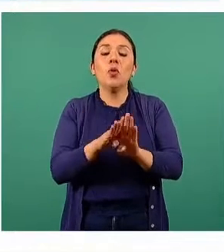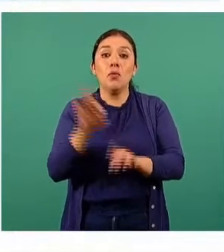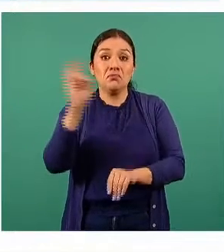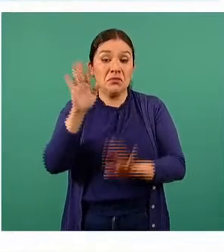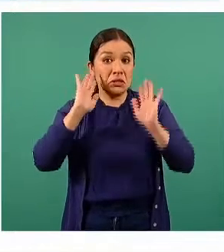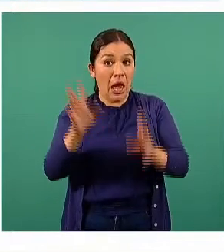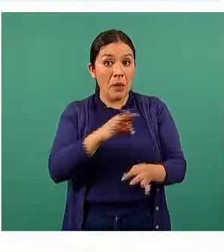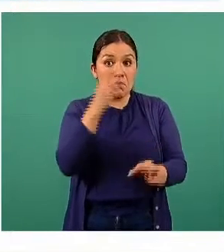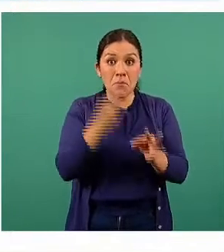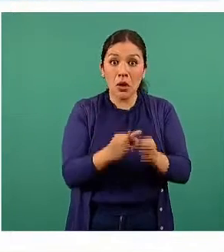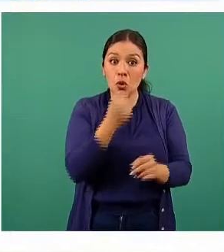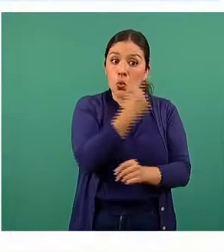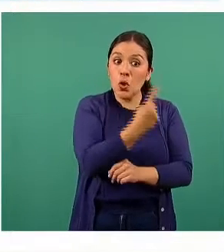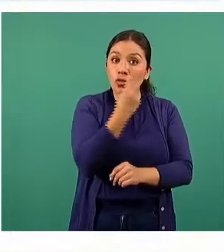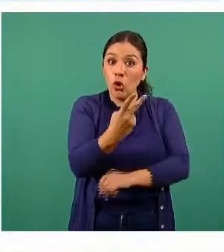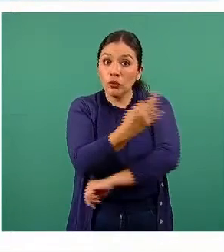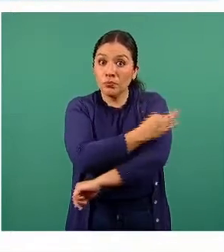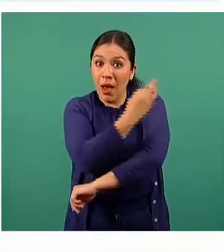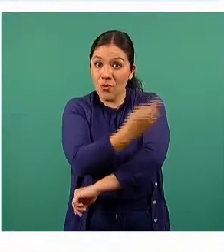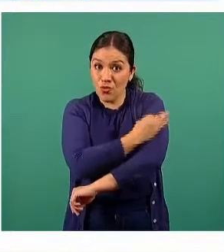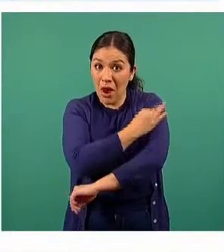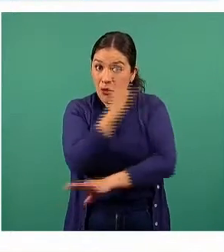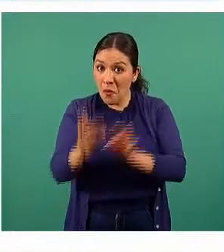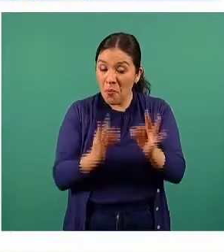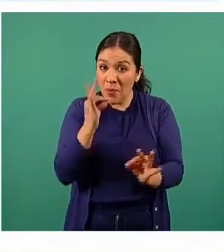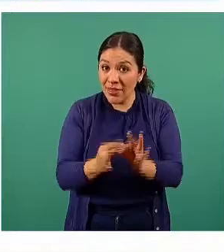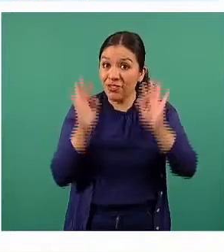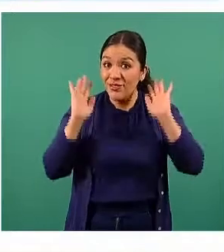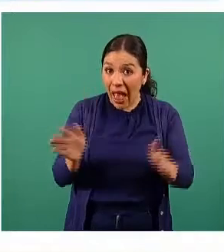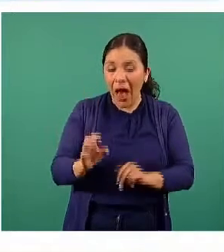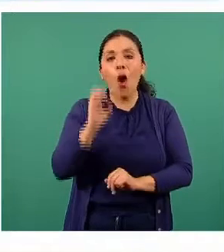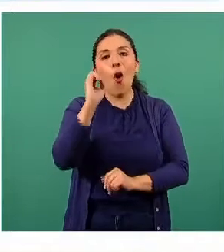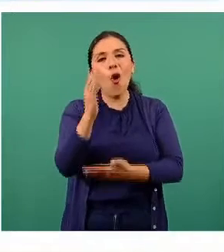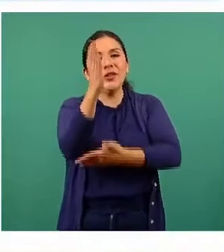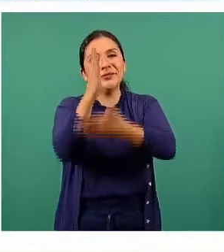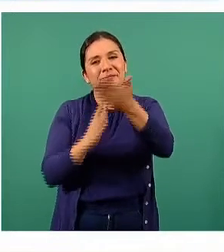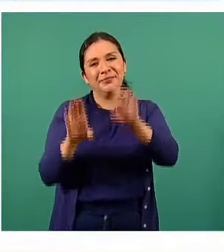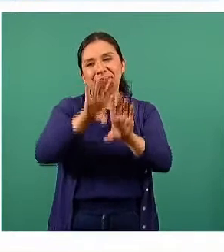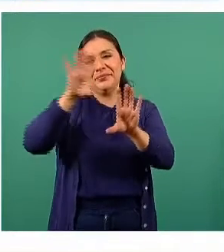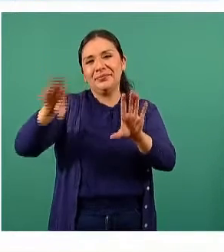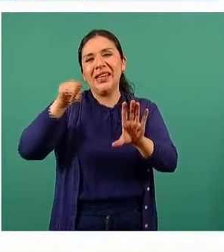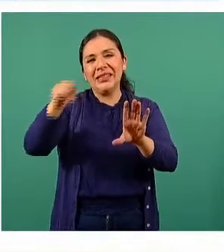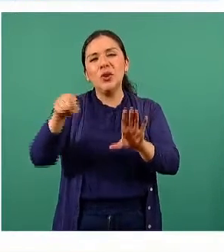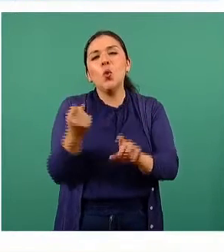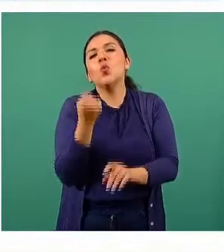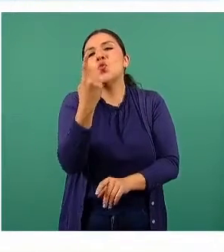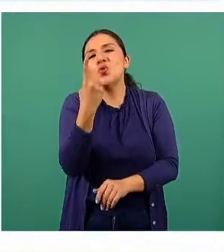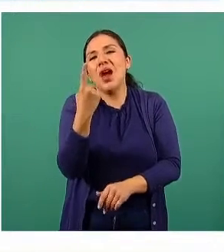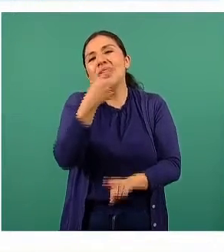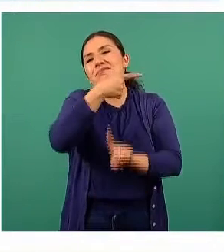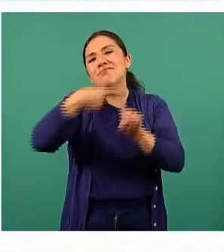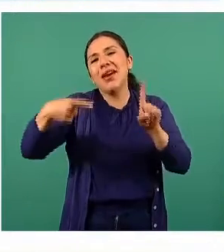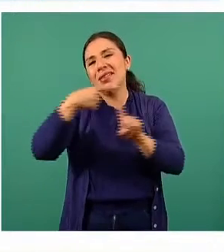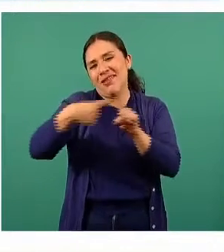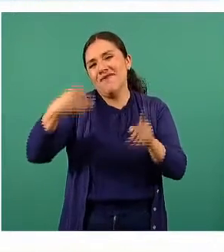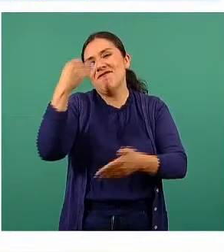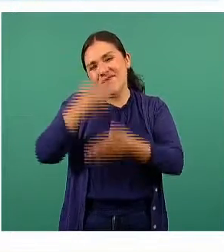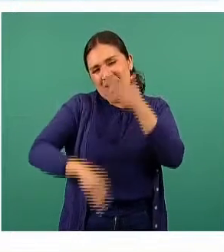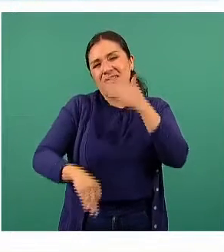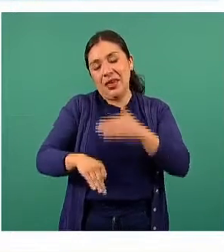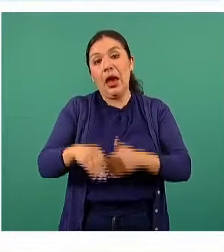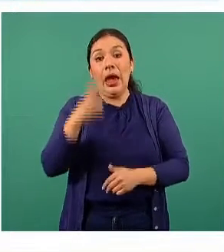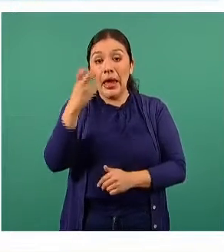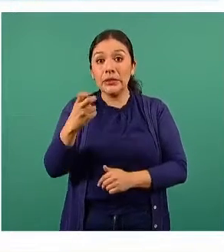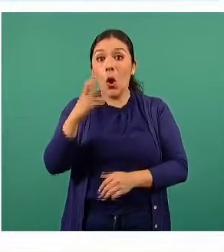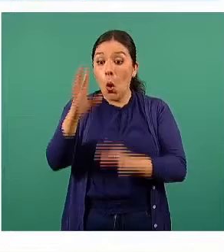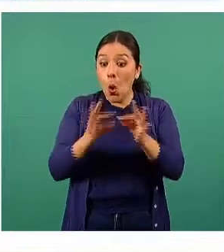ya tienen las 2 dosis y por lo tanto un esquema completo o tienen apenas una dosis y medio esquema. Obviamente